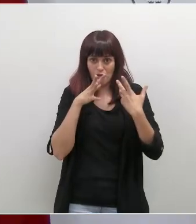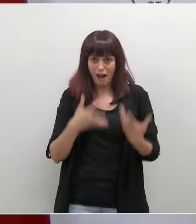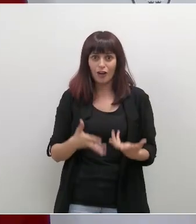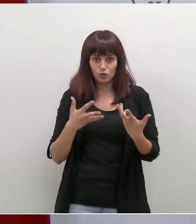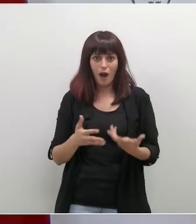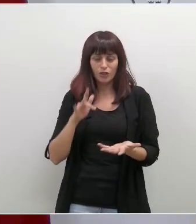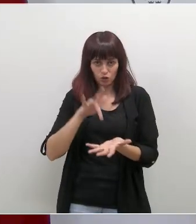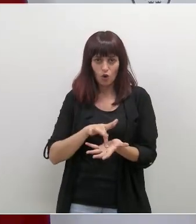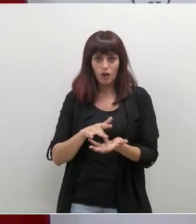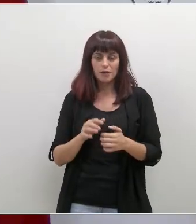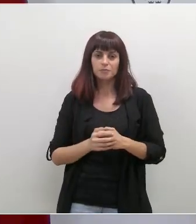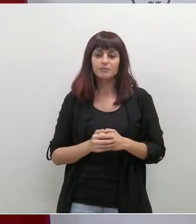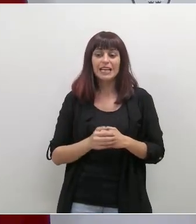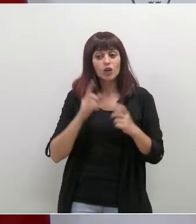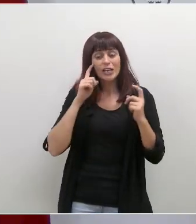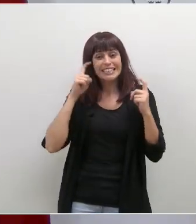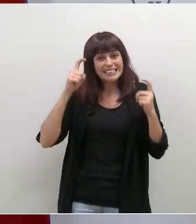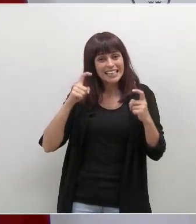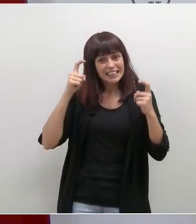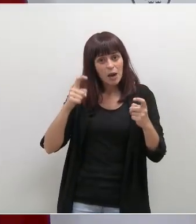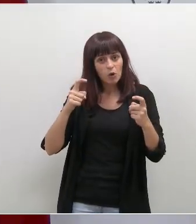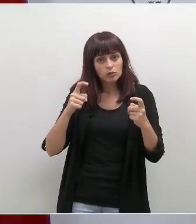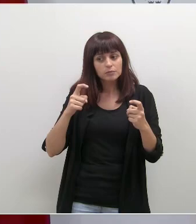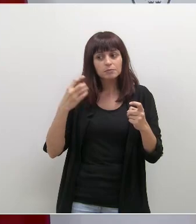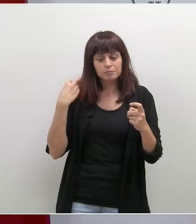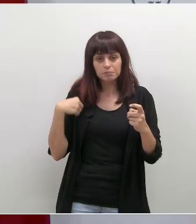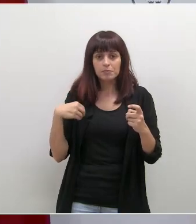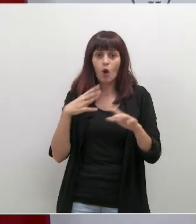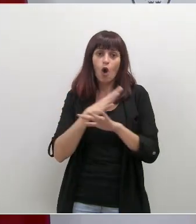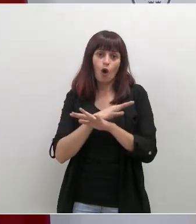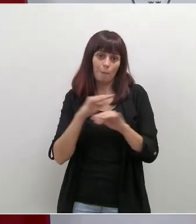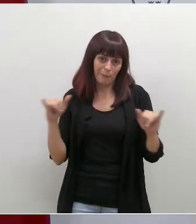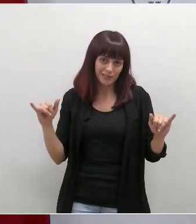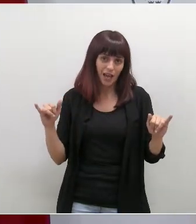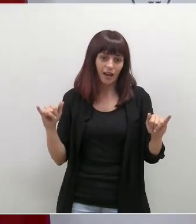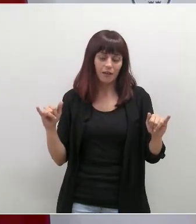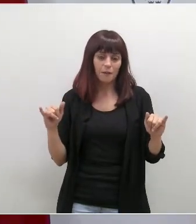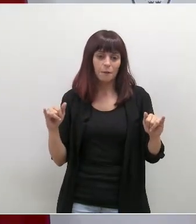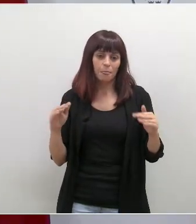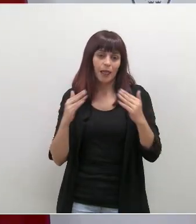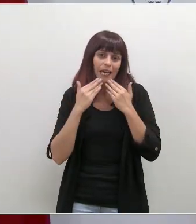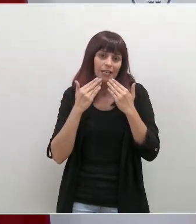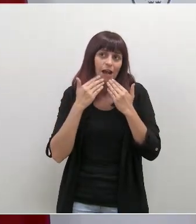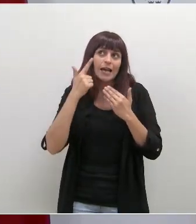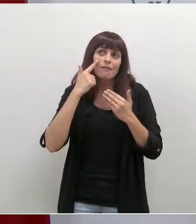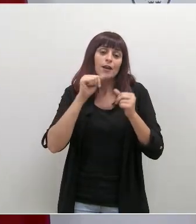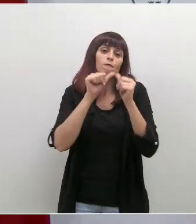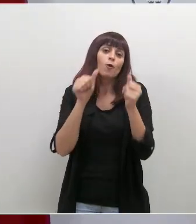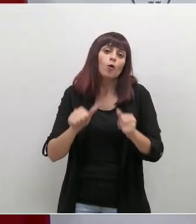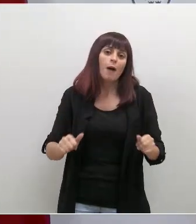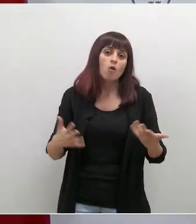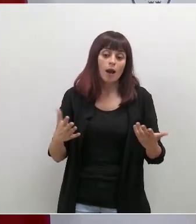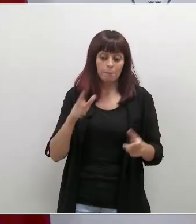que estamos viviendo. Y de lo que se trata es de compensar mediante una gratificación o de ver la fórmula para que